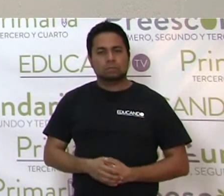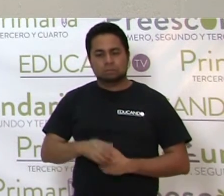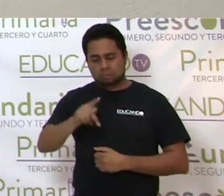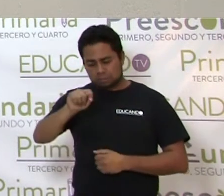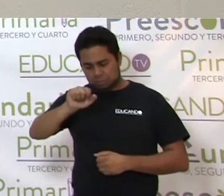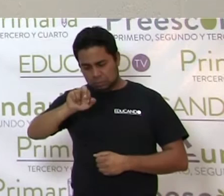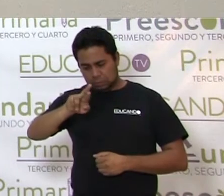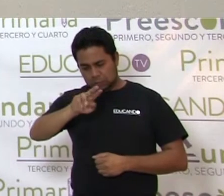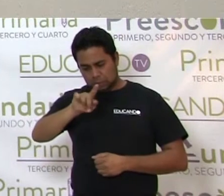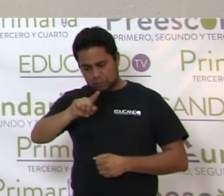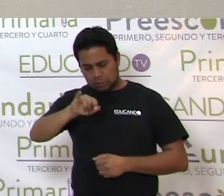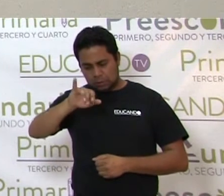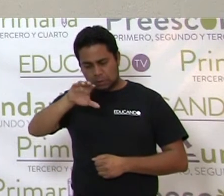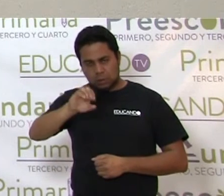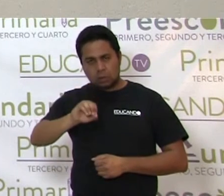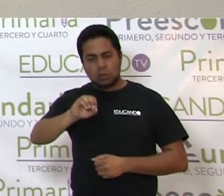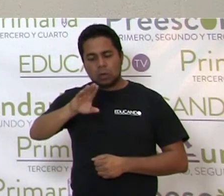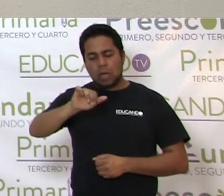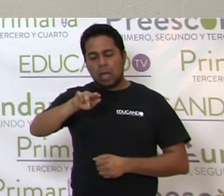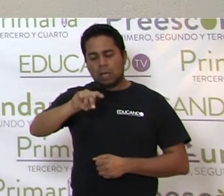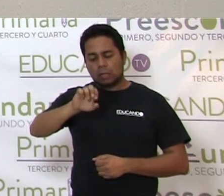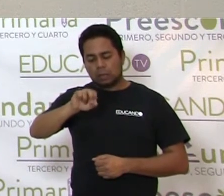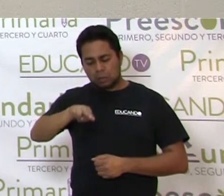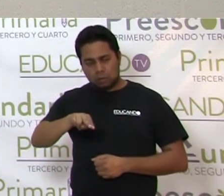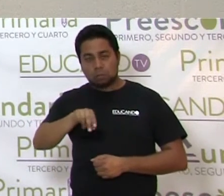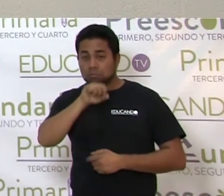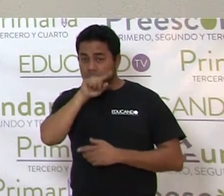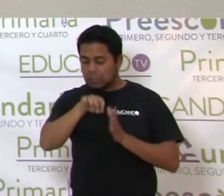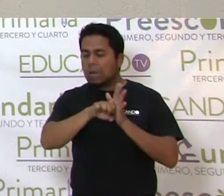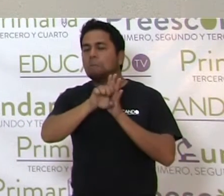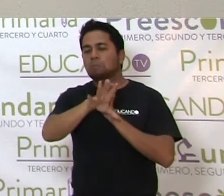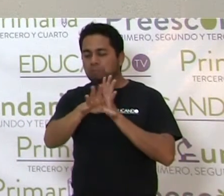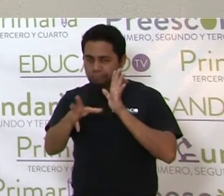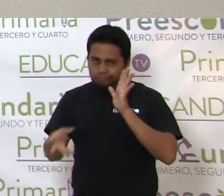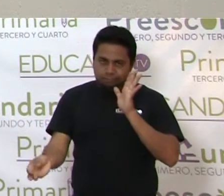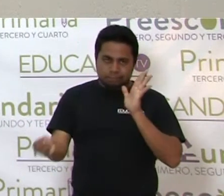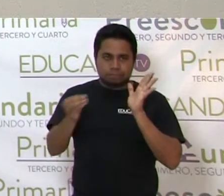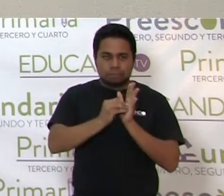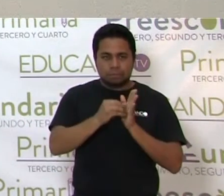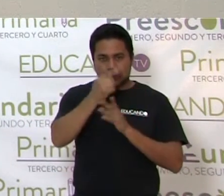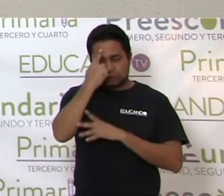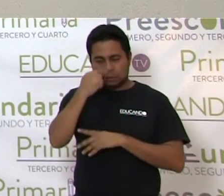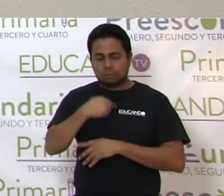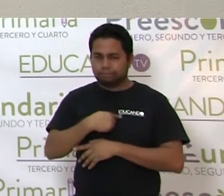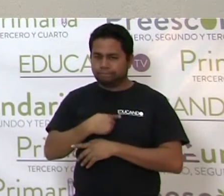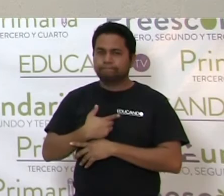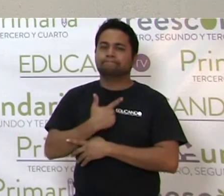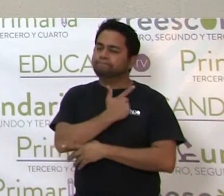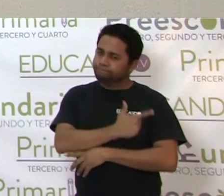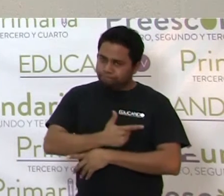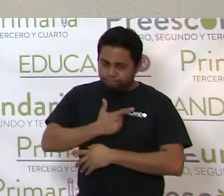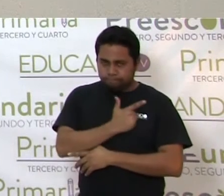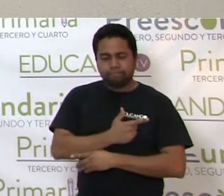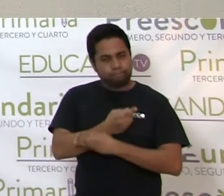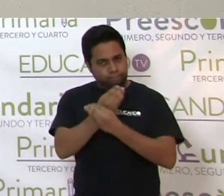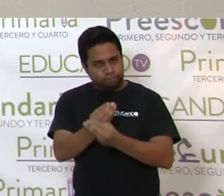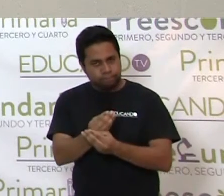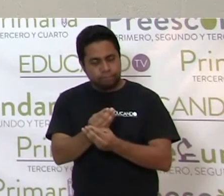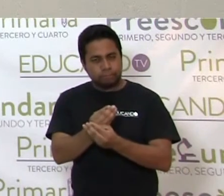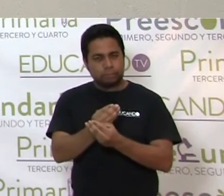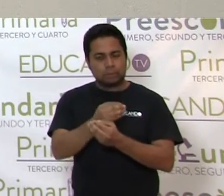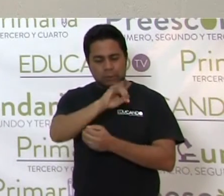Cantón. También nos pone, por ejemplo, a uno que me gusta mucho, que es